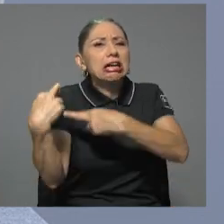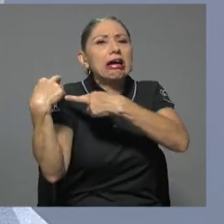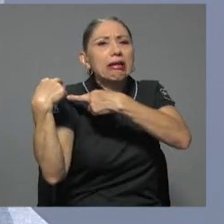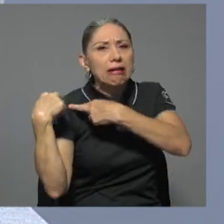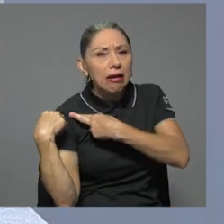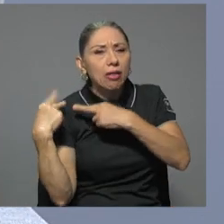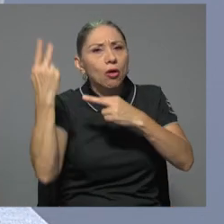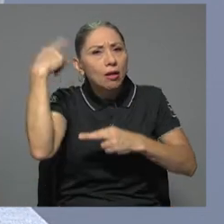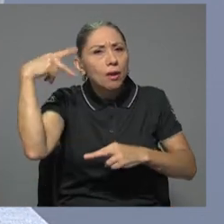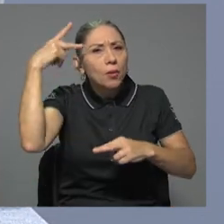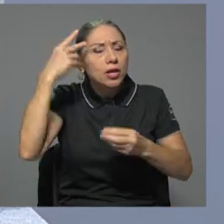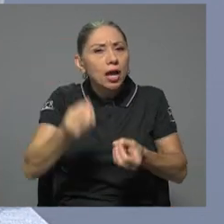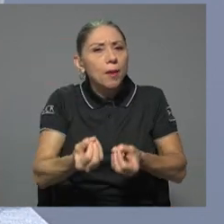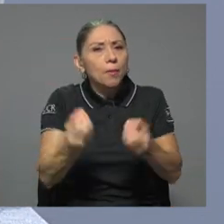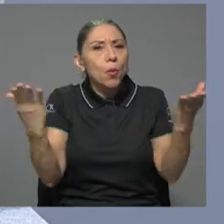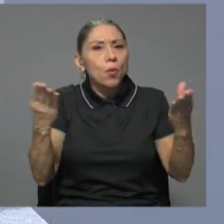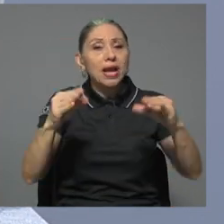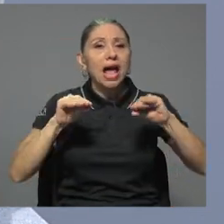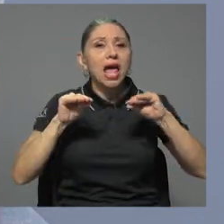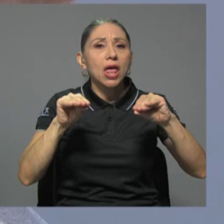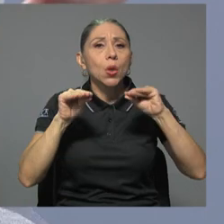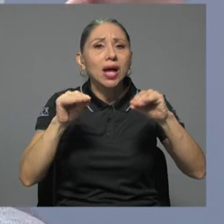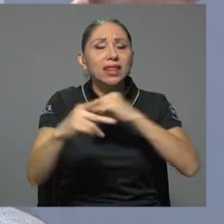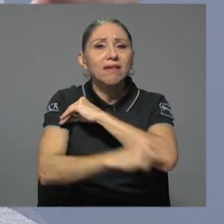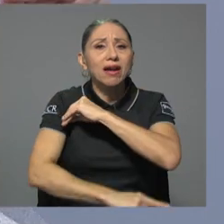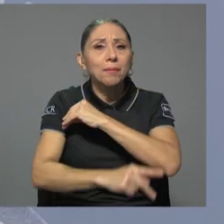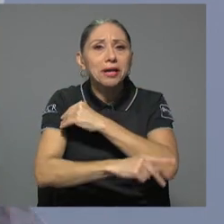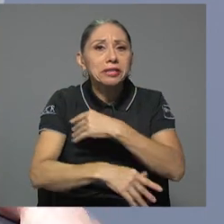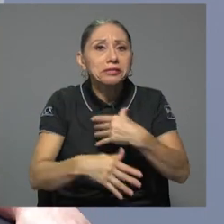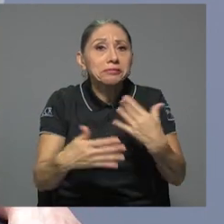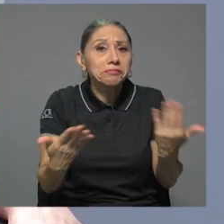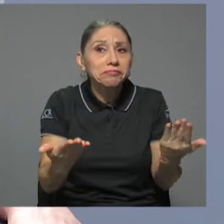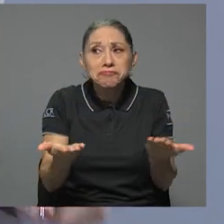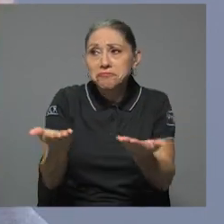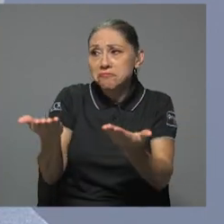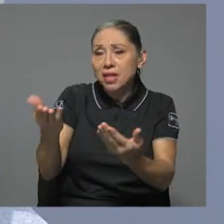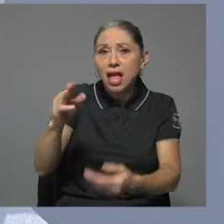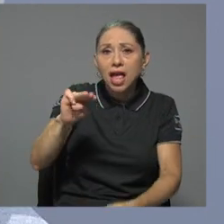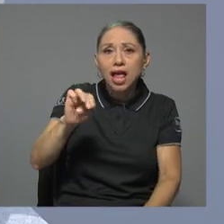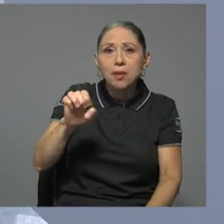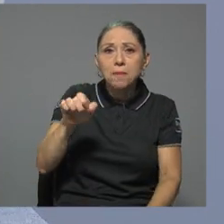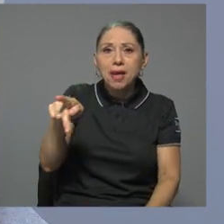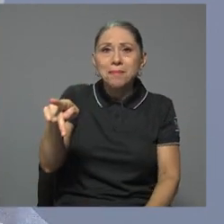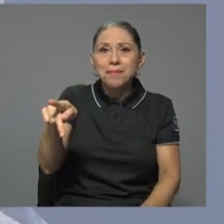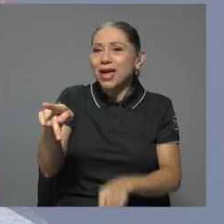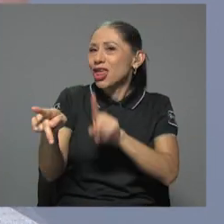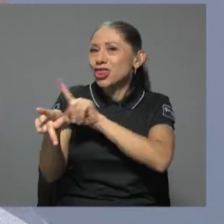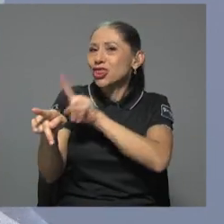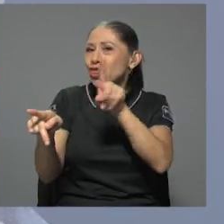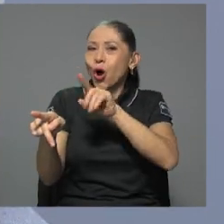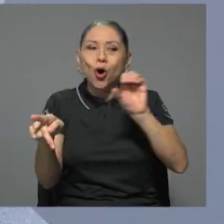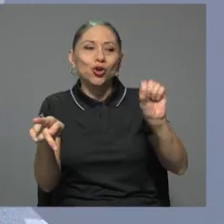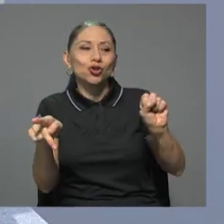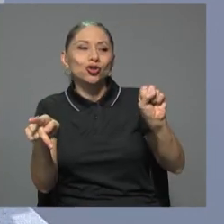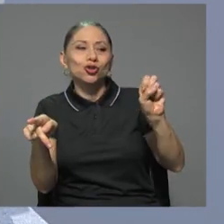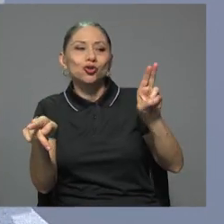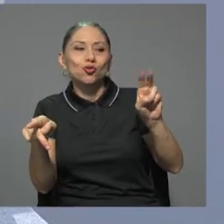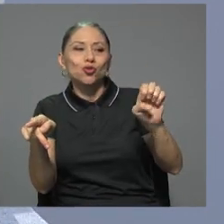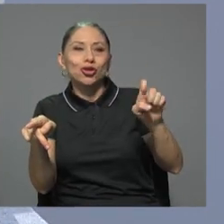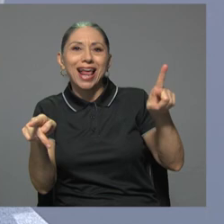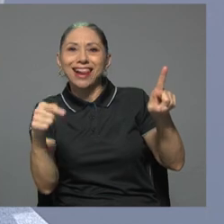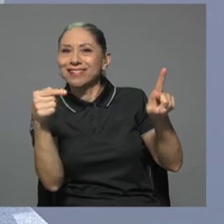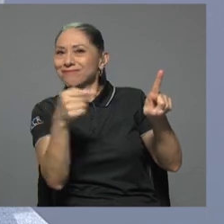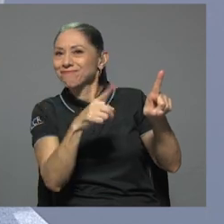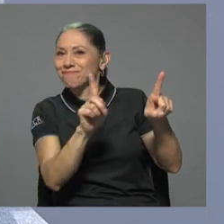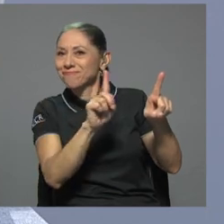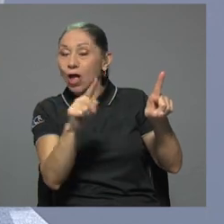la política pública educativa en el país evidentemente es el met no shuttle tengamos claro que shuttle